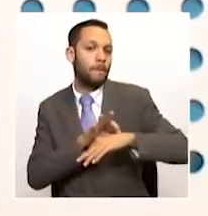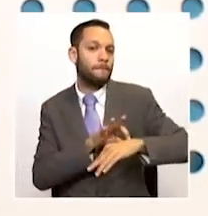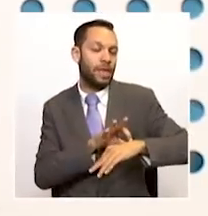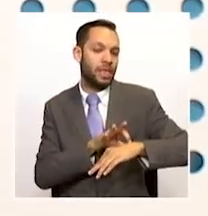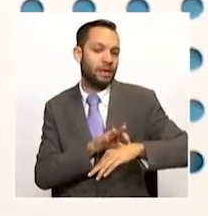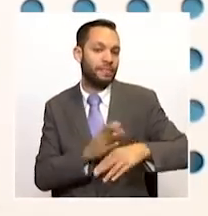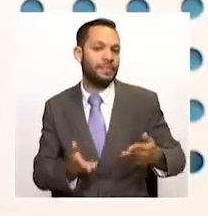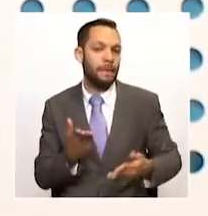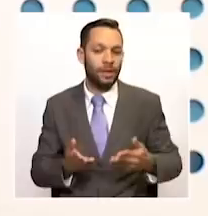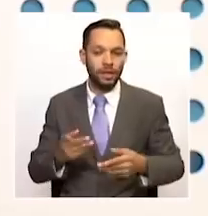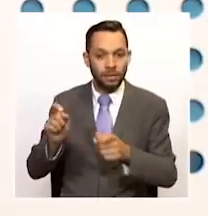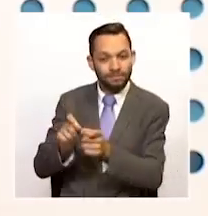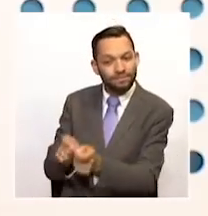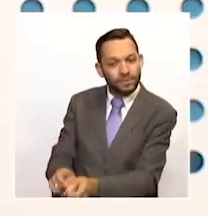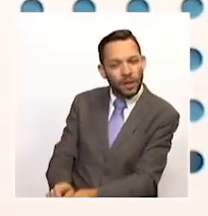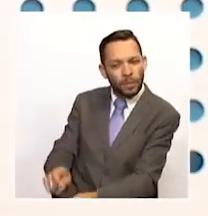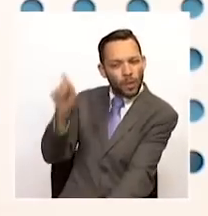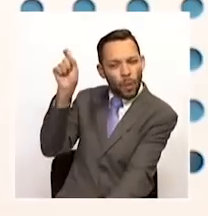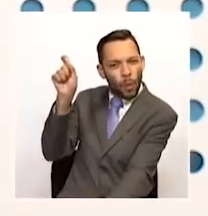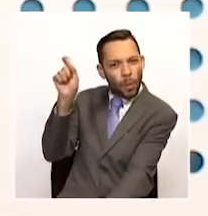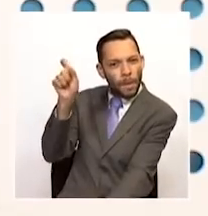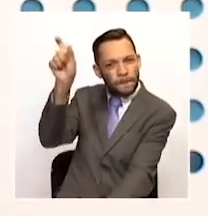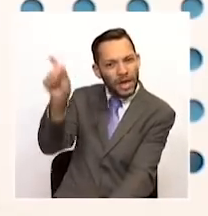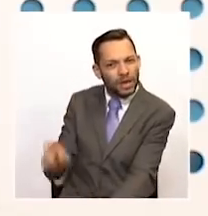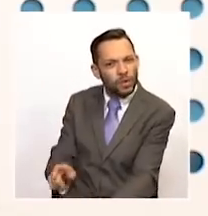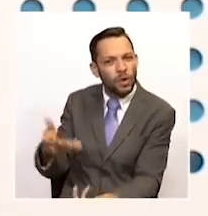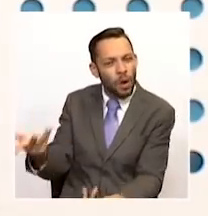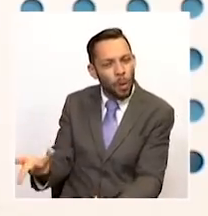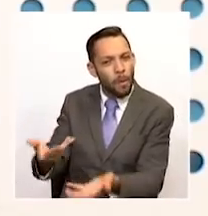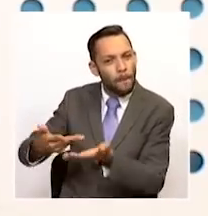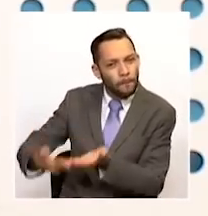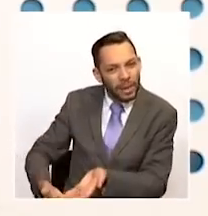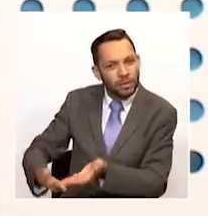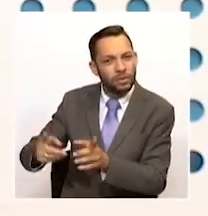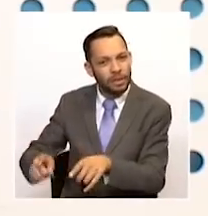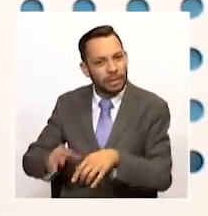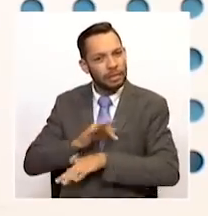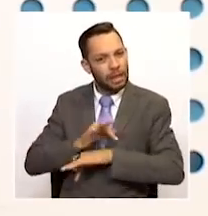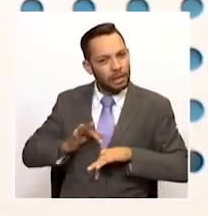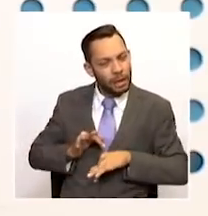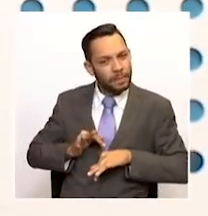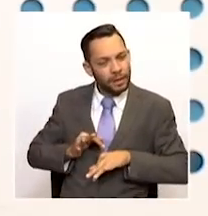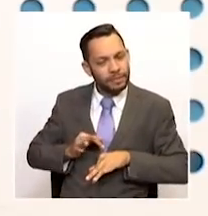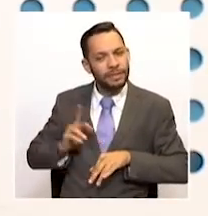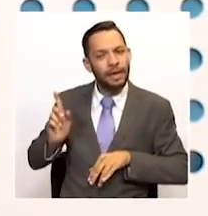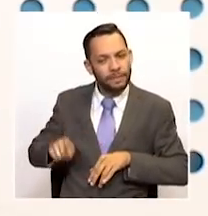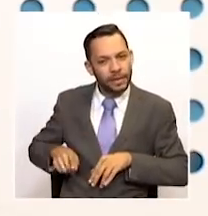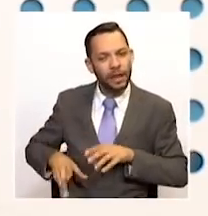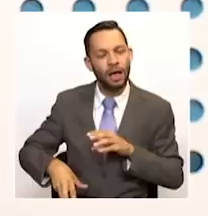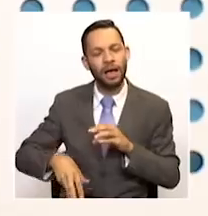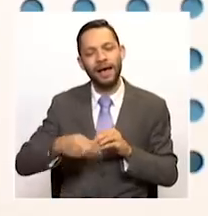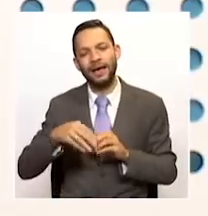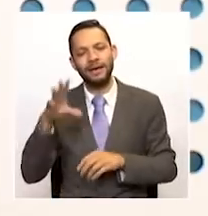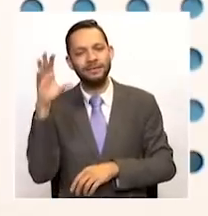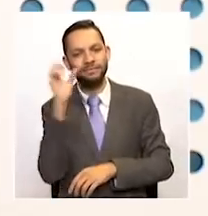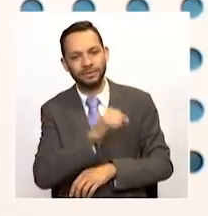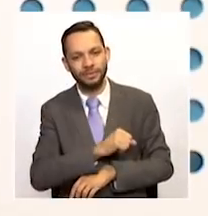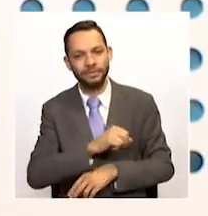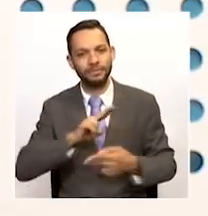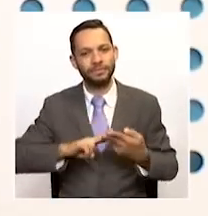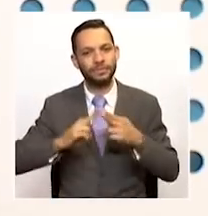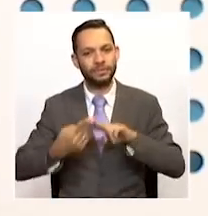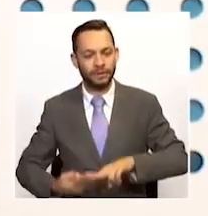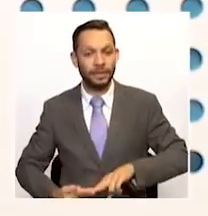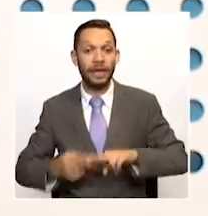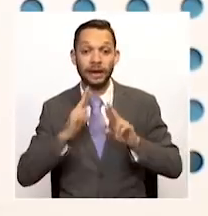forma en que llega el paciente el tratamiento la terapia entonces volvemos con el tema de la de la interpretación de los resultados